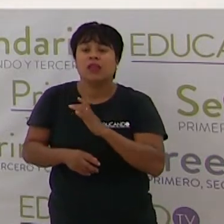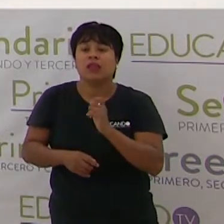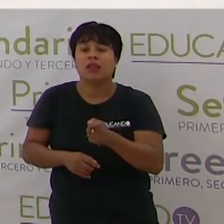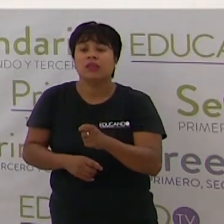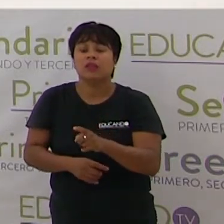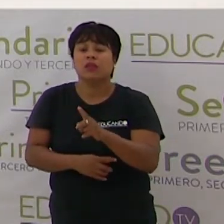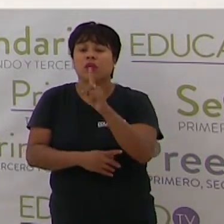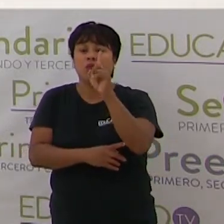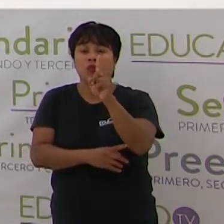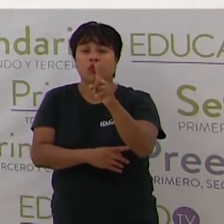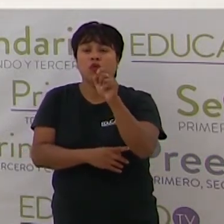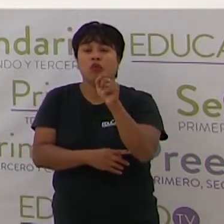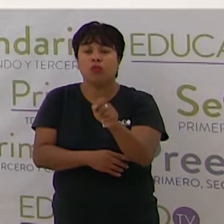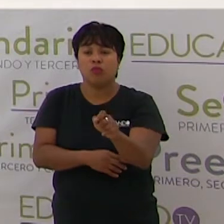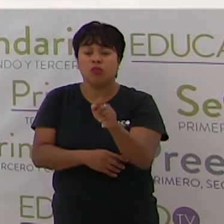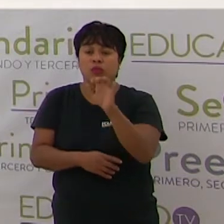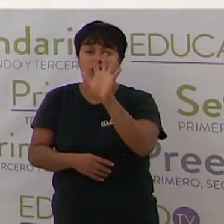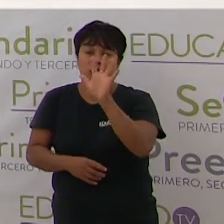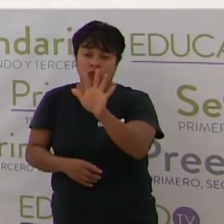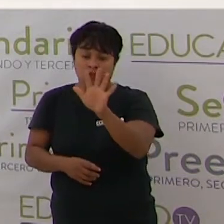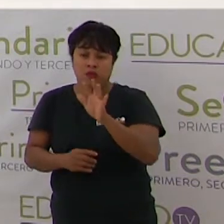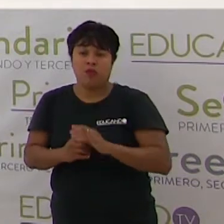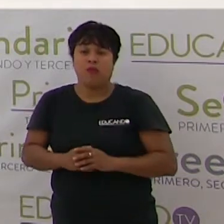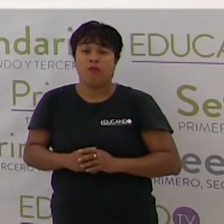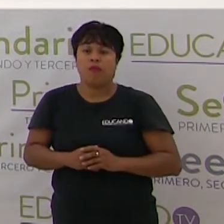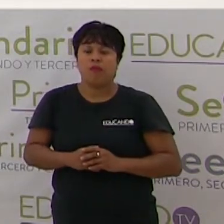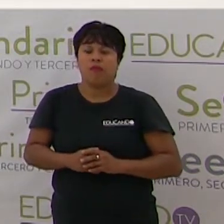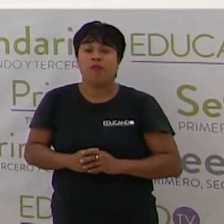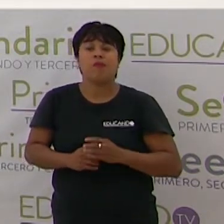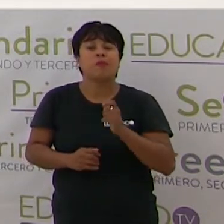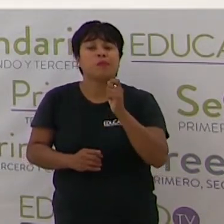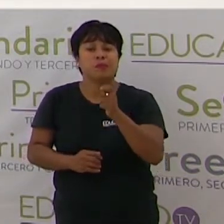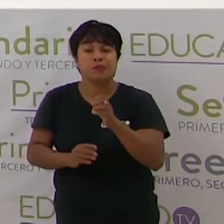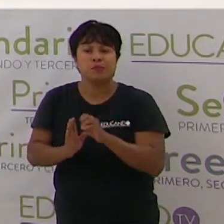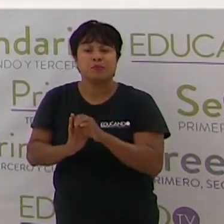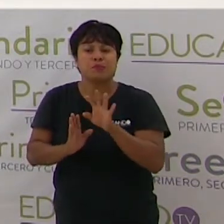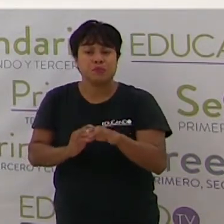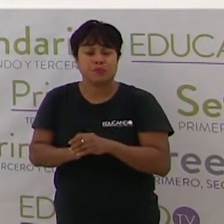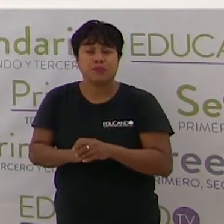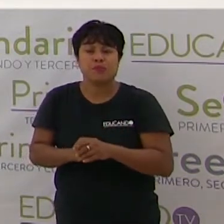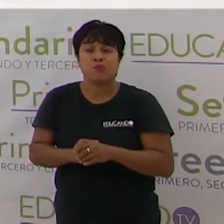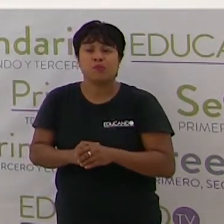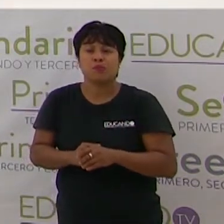de 1.5, ¿sale? Es decir, un entero